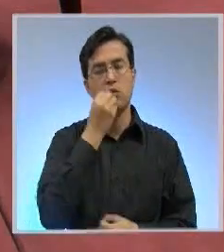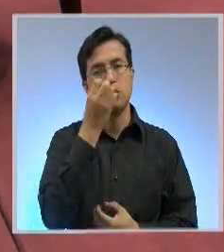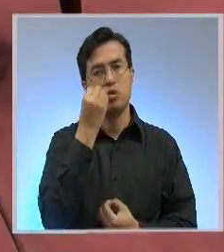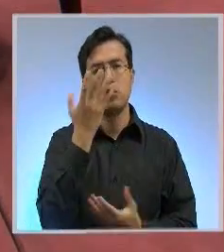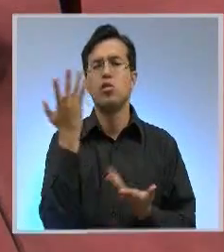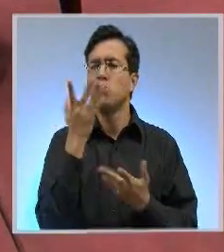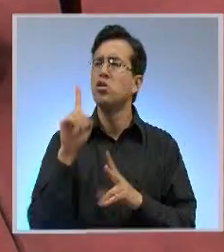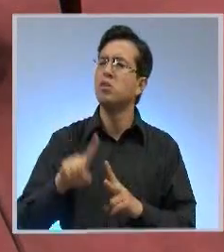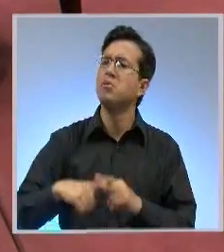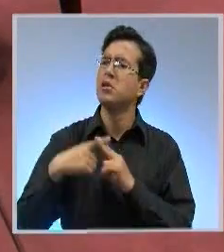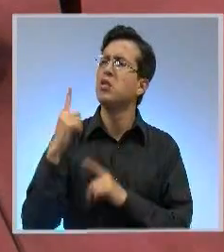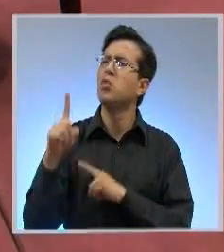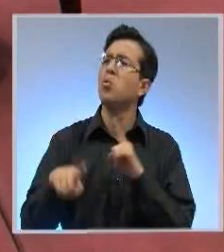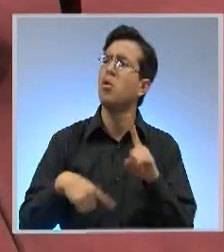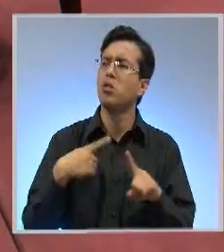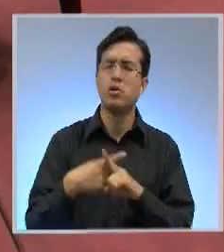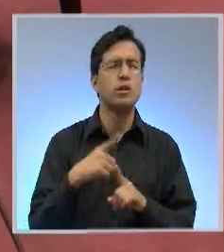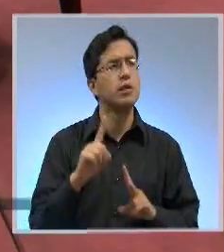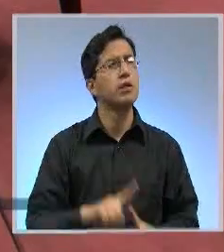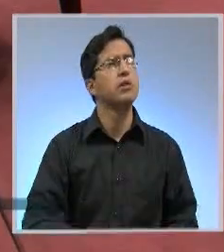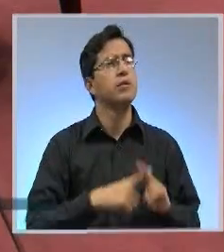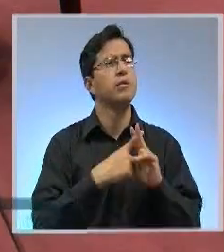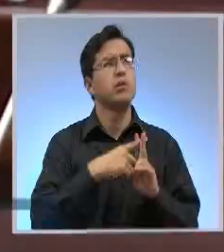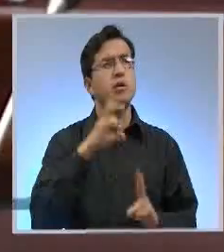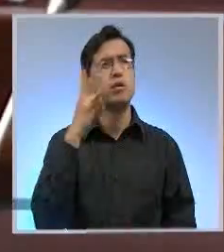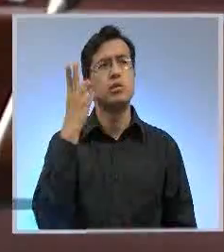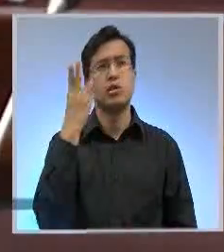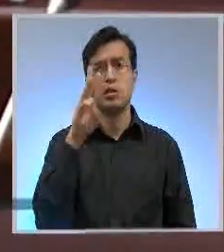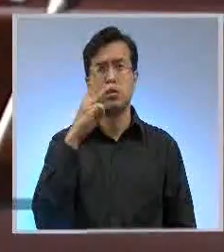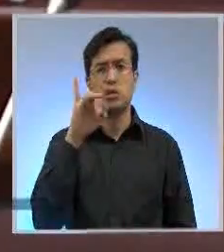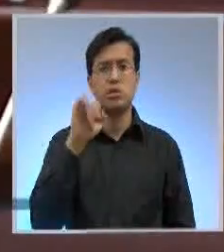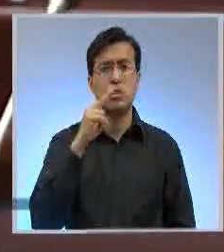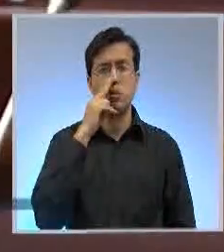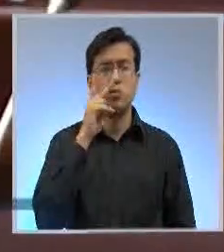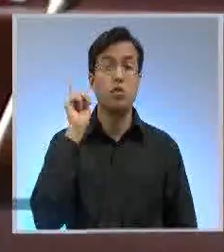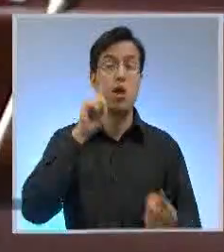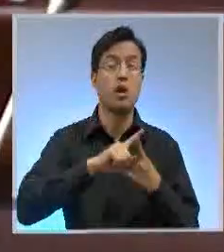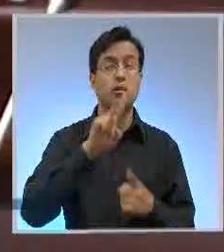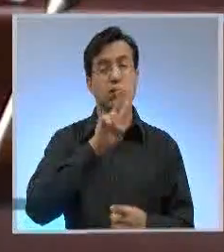Territorial, y en ese sentido también socializando ya